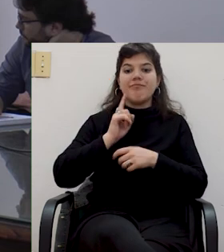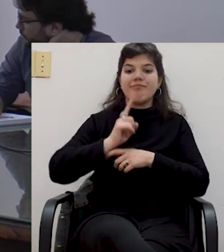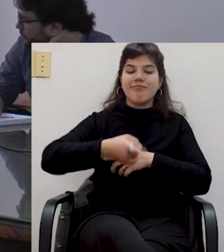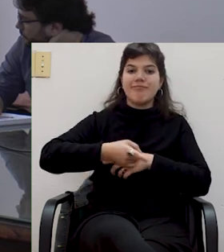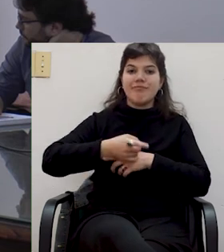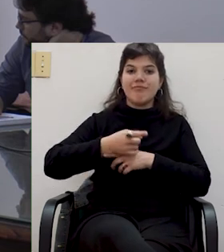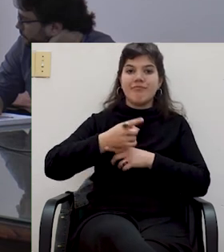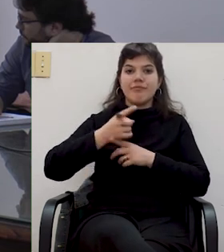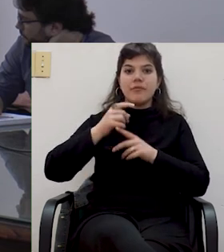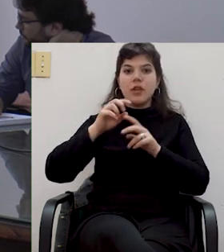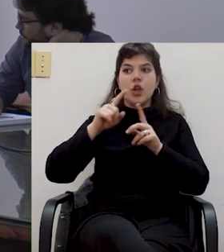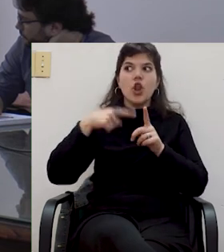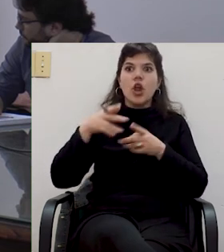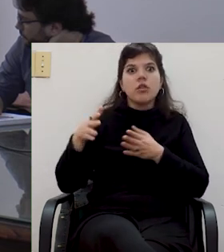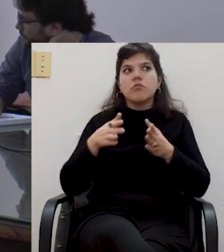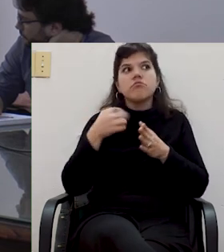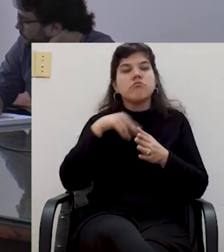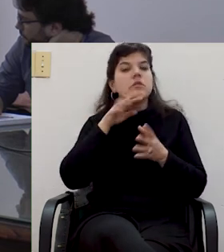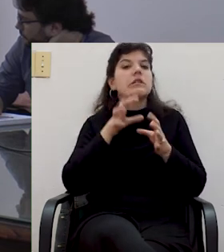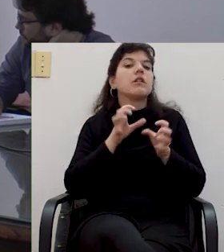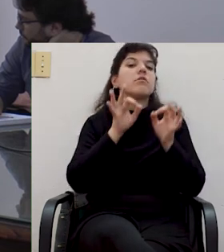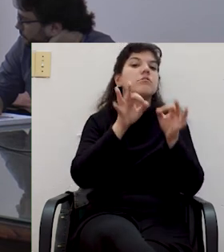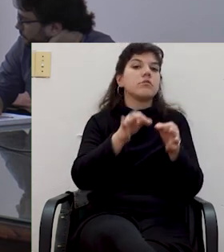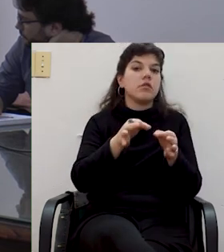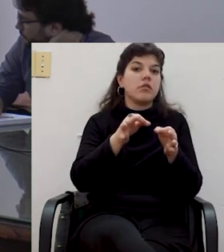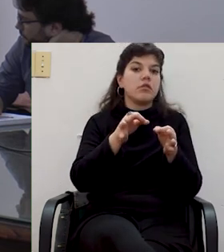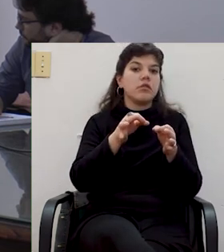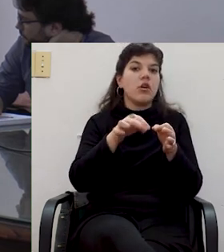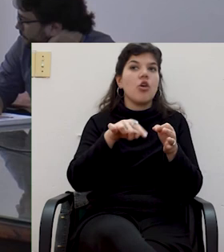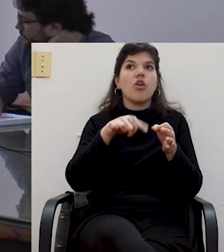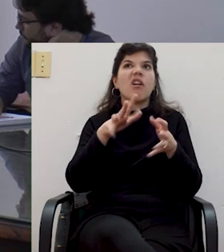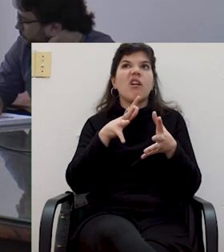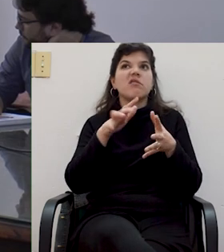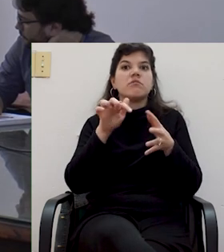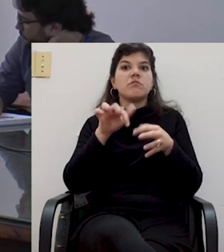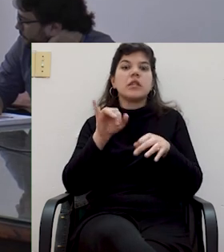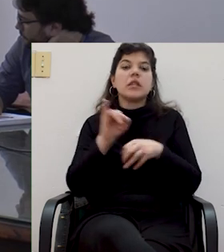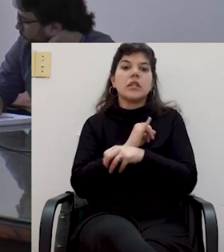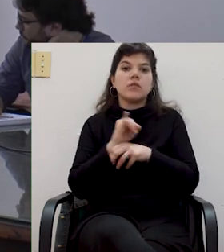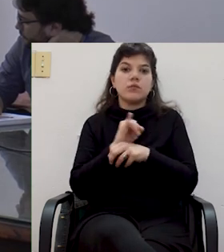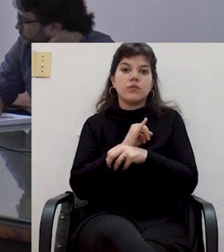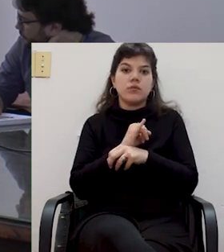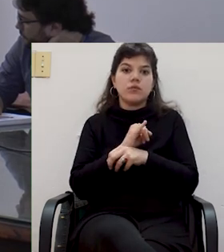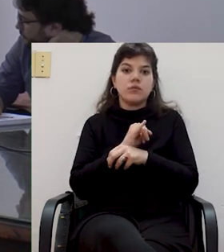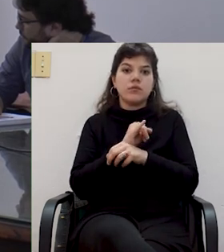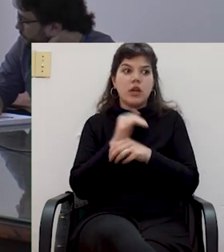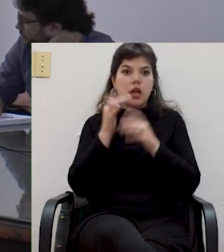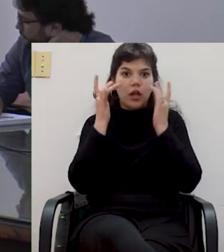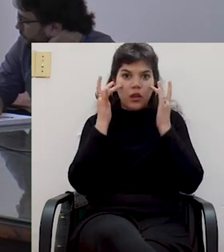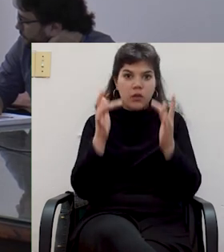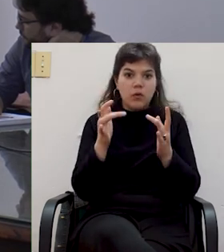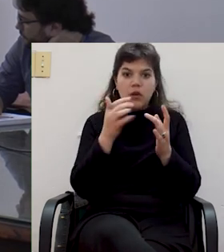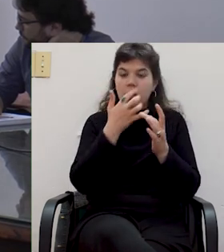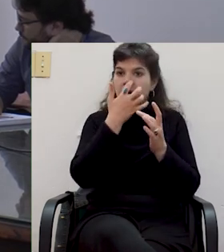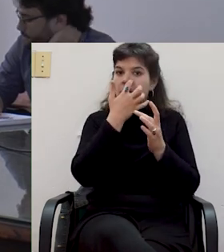definición sobre hacia dónde queremos ir, sobre qué sería una institución educativa, de